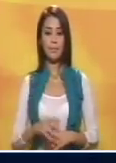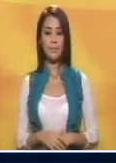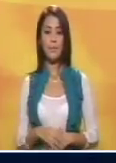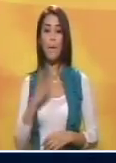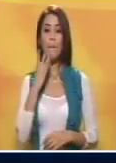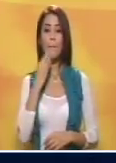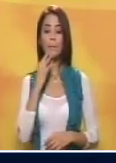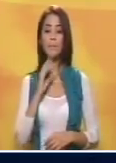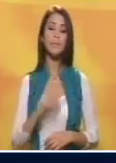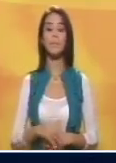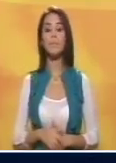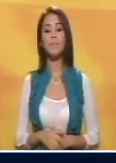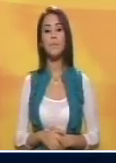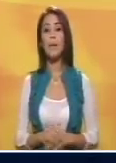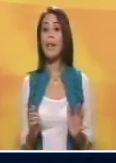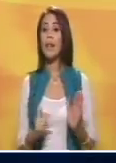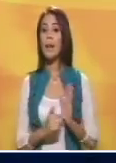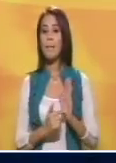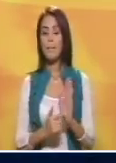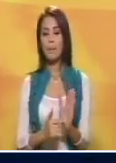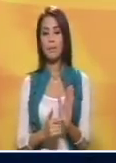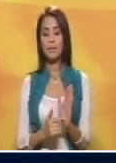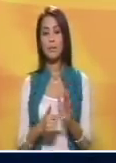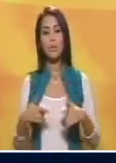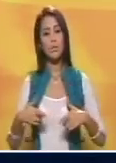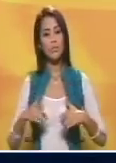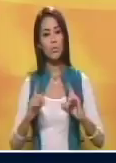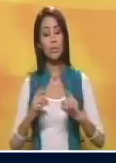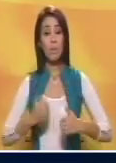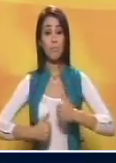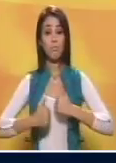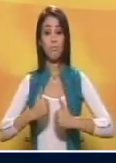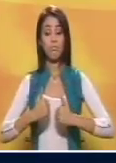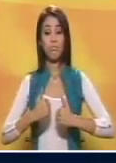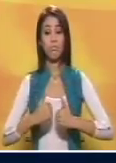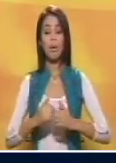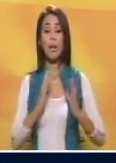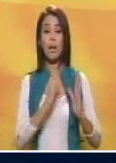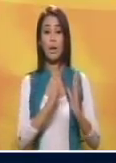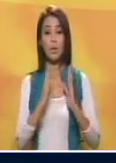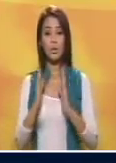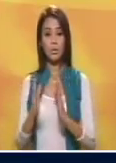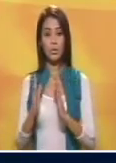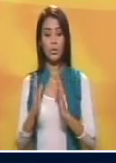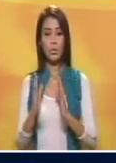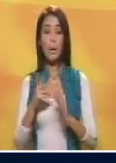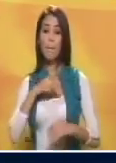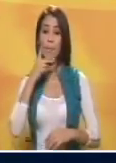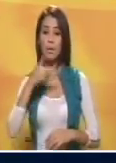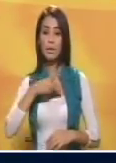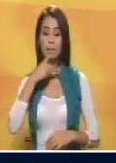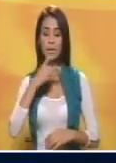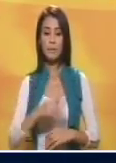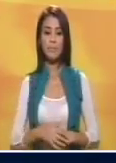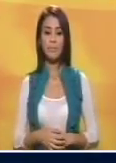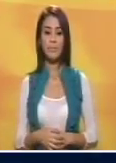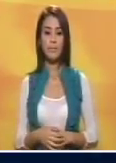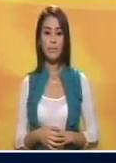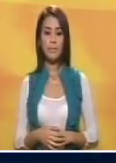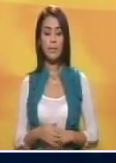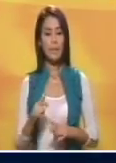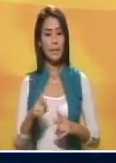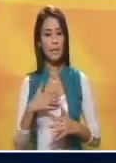ejemplo, tenemos la presentación de autorizados para postular por parte de las organizaciones con fines políticos. Y aquí le quiero dar